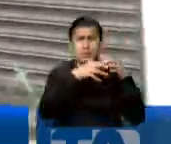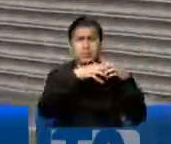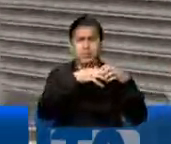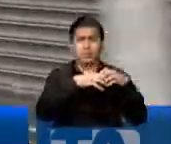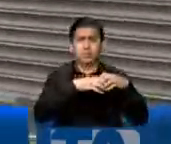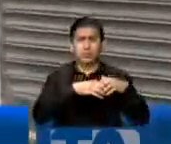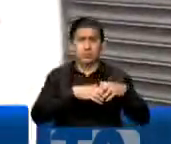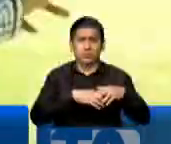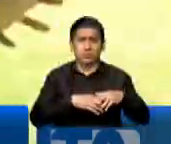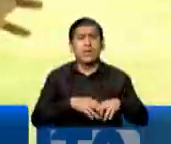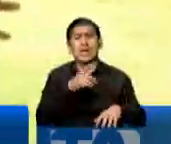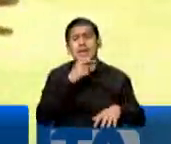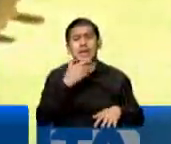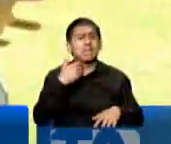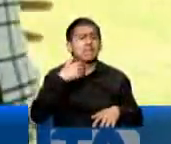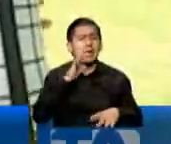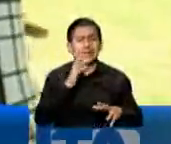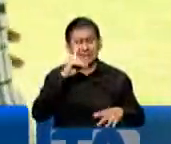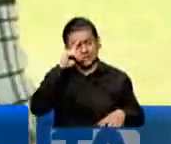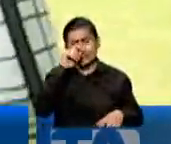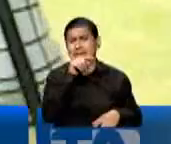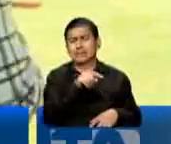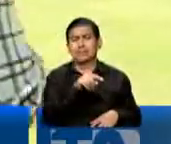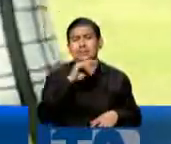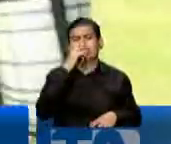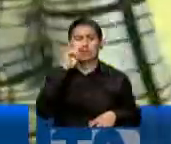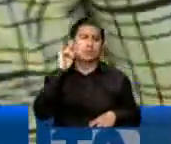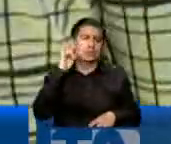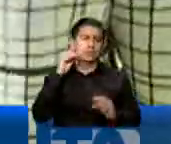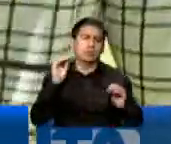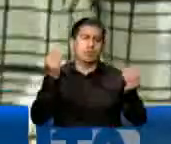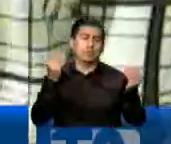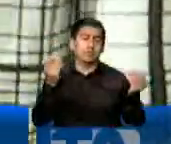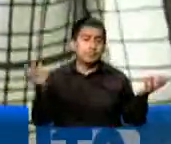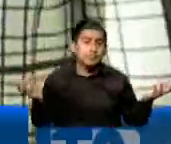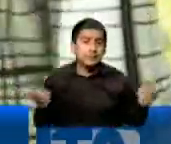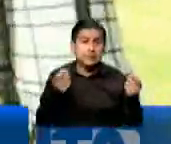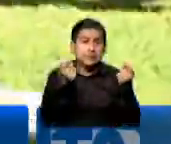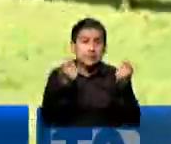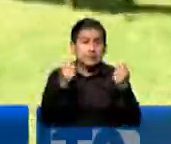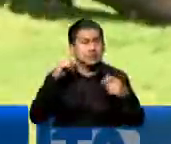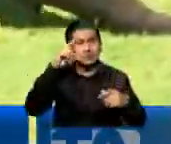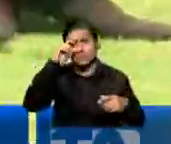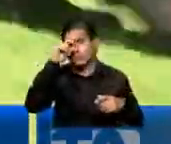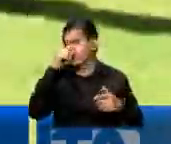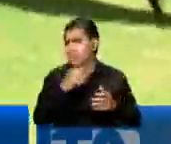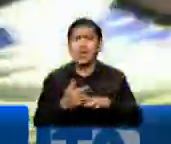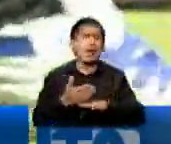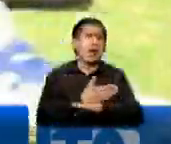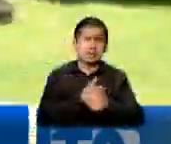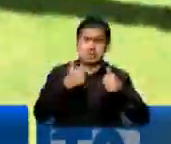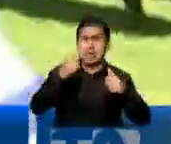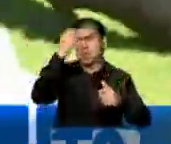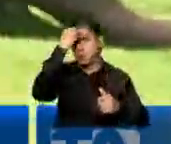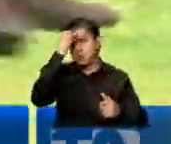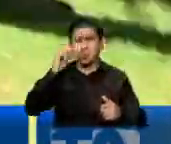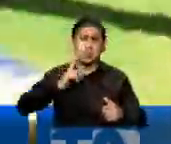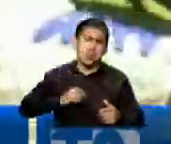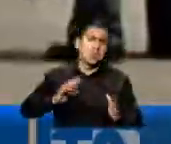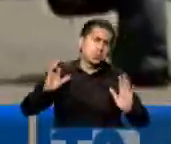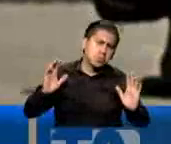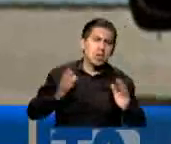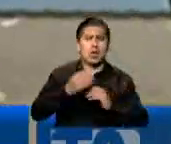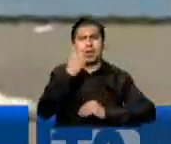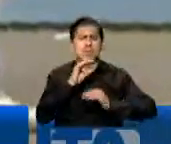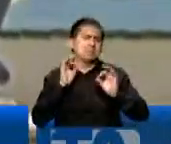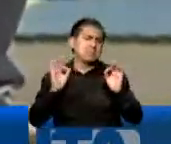las víctimas menos visibles. Se trata de los niños, niñas y adolescentes del país que atraviesan por privaciones en educación, salud,